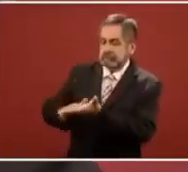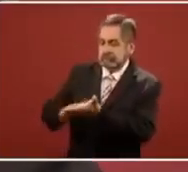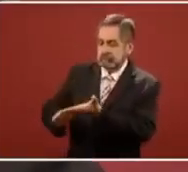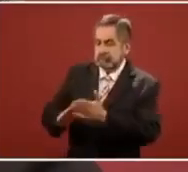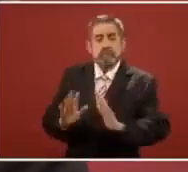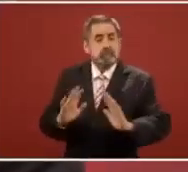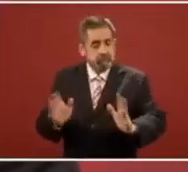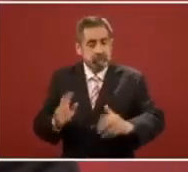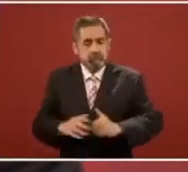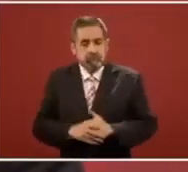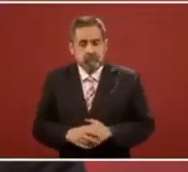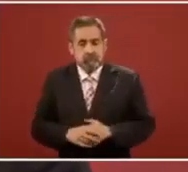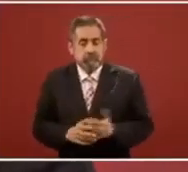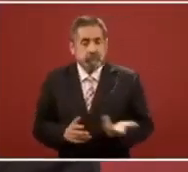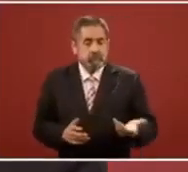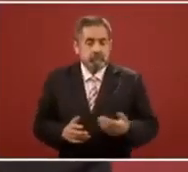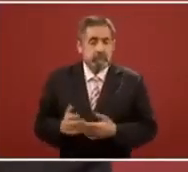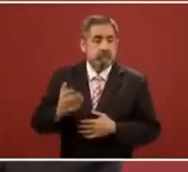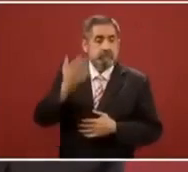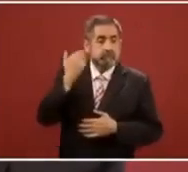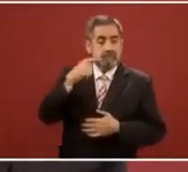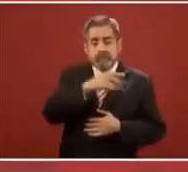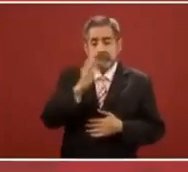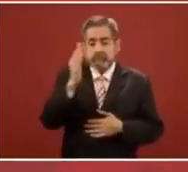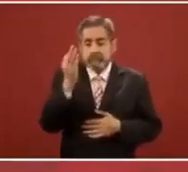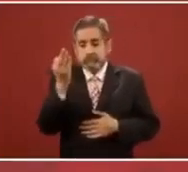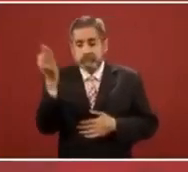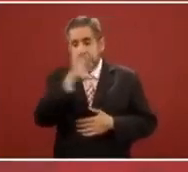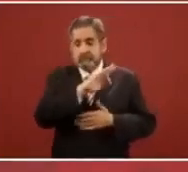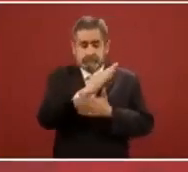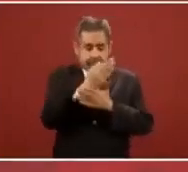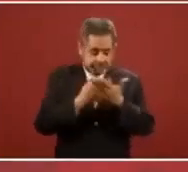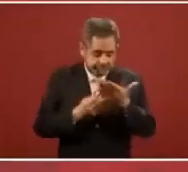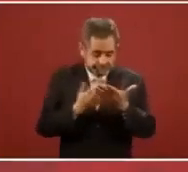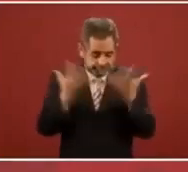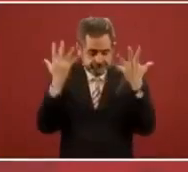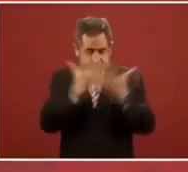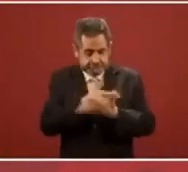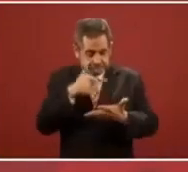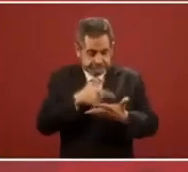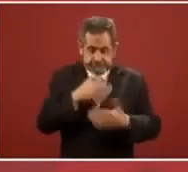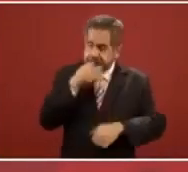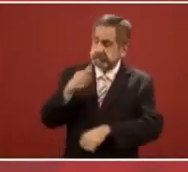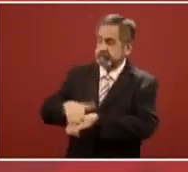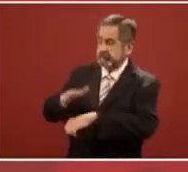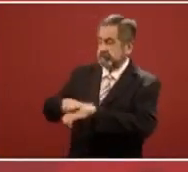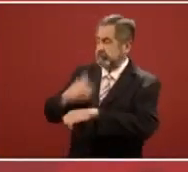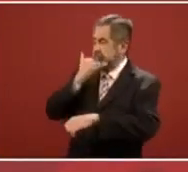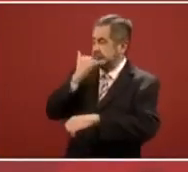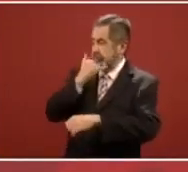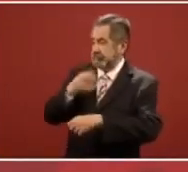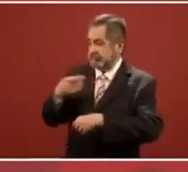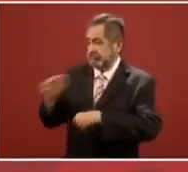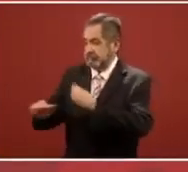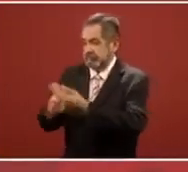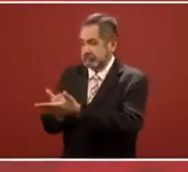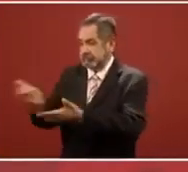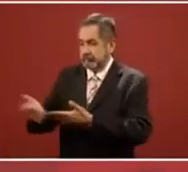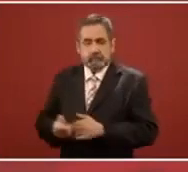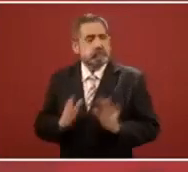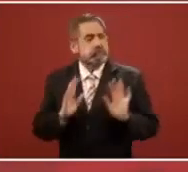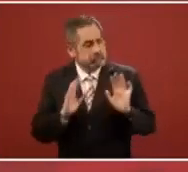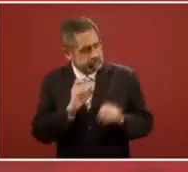que fueron engañados con facturas falsas y demás y se están regularizando, se acepta.